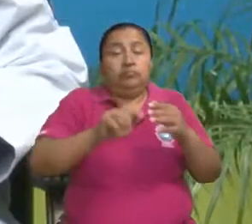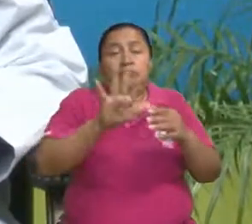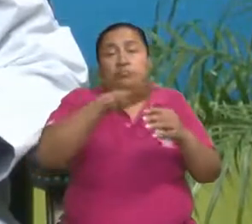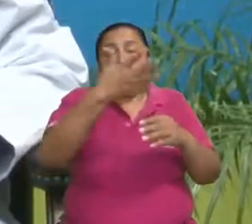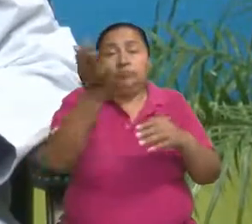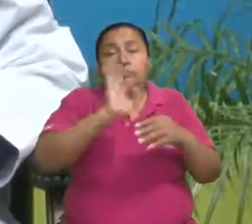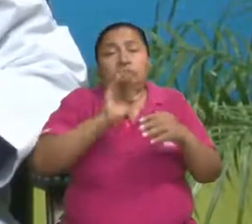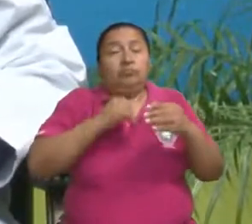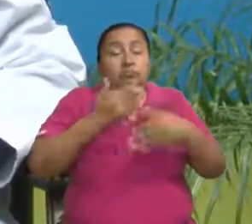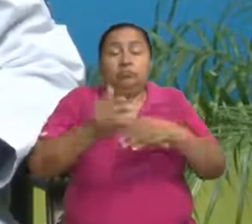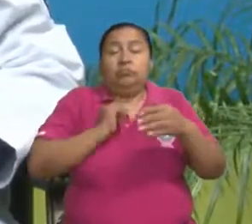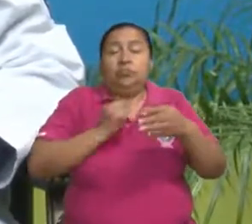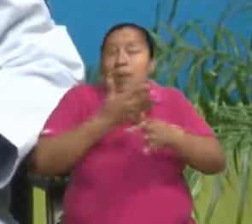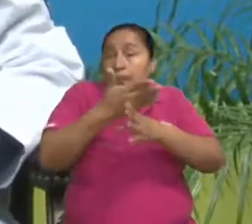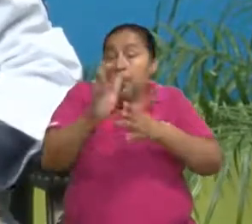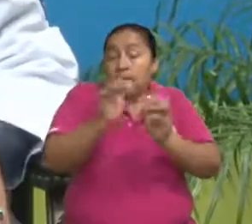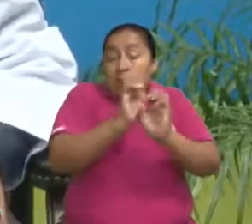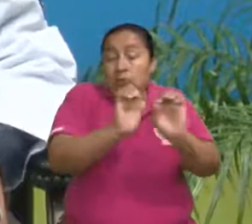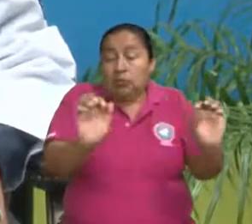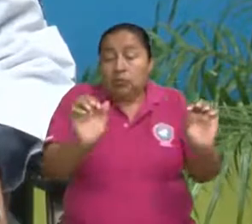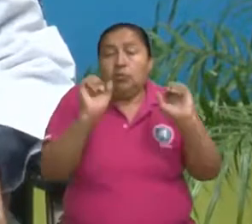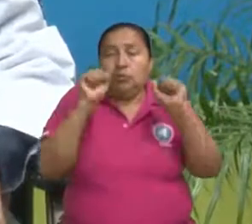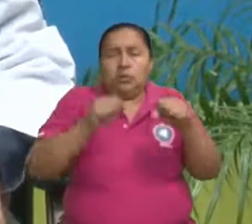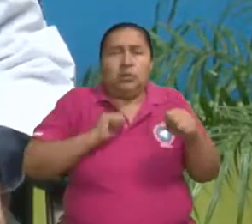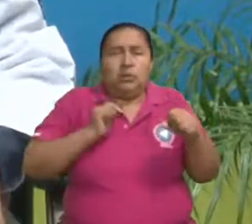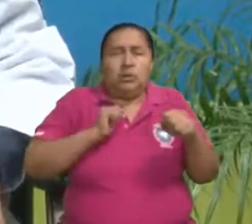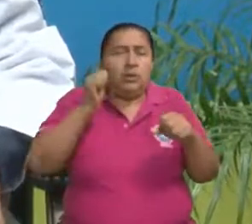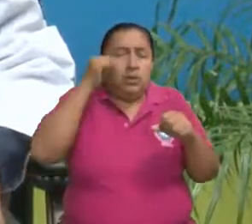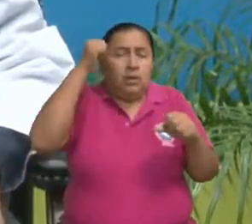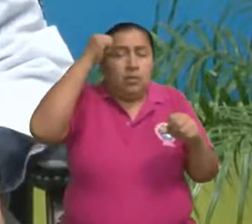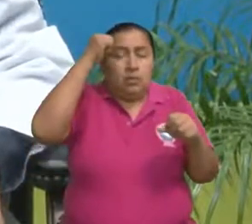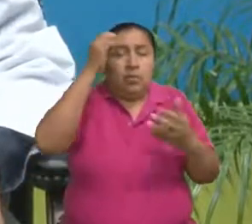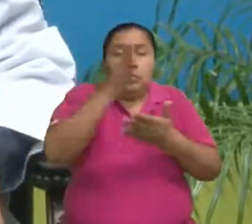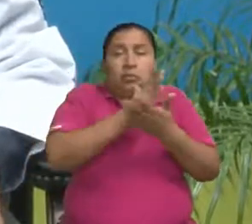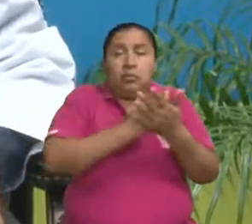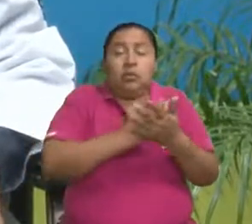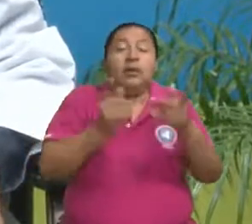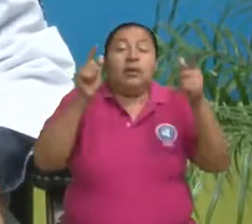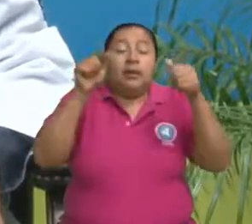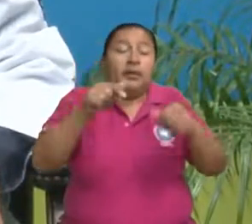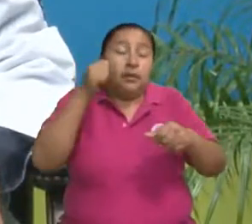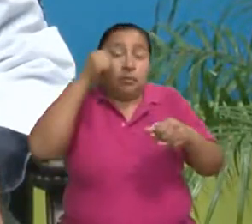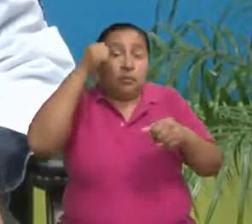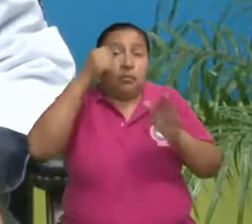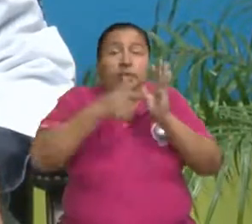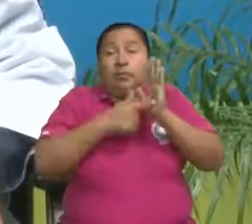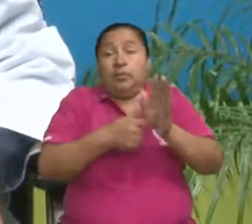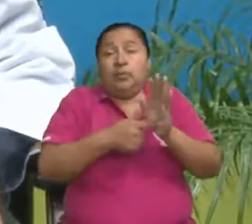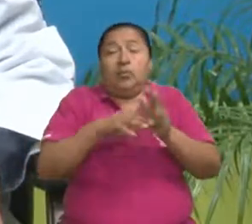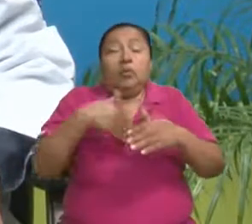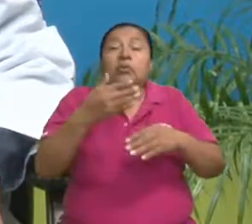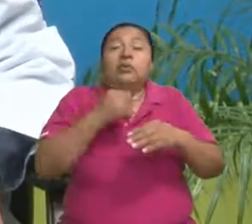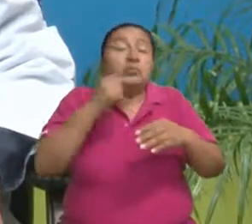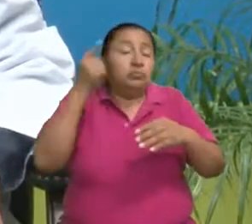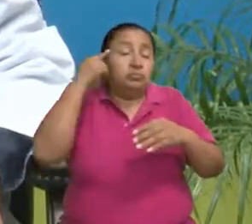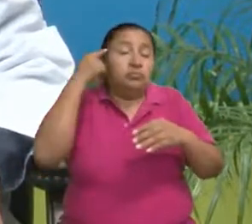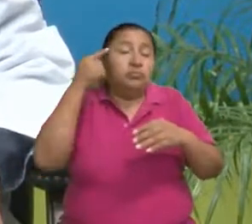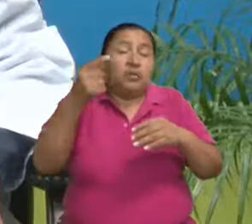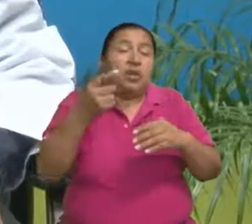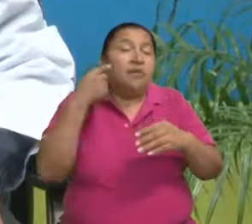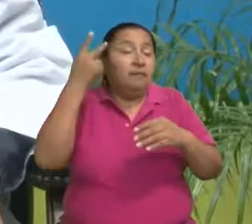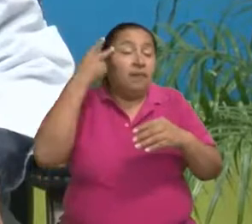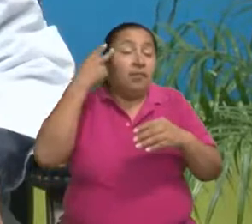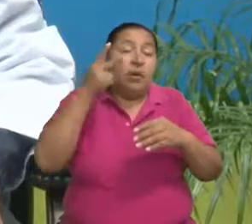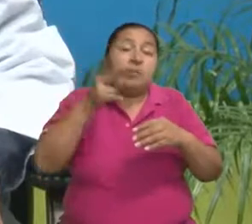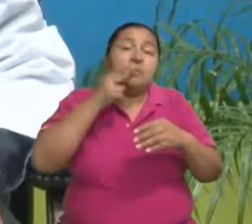factores, por ejemplo, aparte de los niños, por ejemplo, el adulto. Ajá. El adulto, por ejemplo, cuando abusa del tabaquismo. Ah,